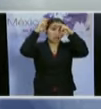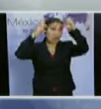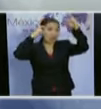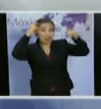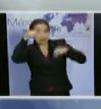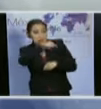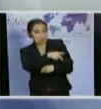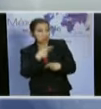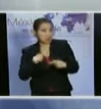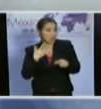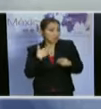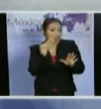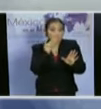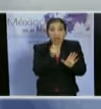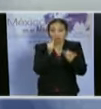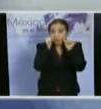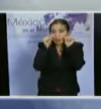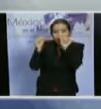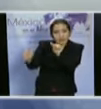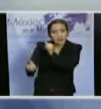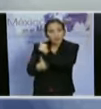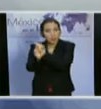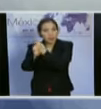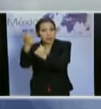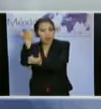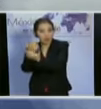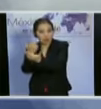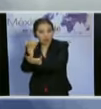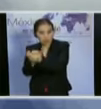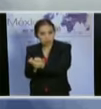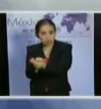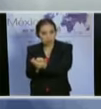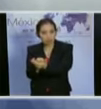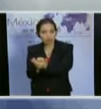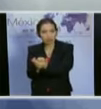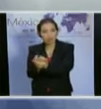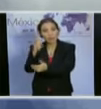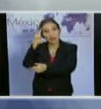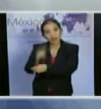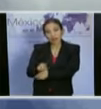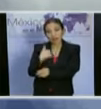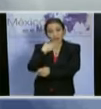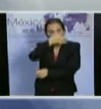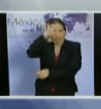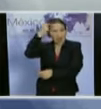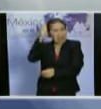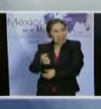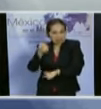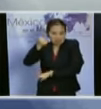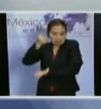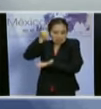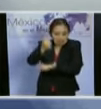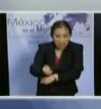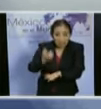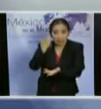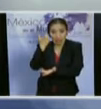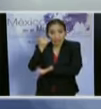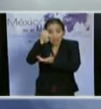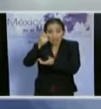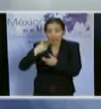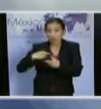ser personas que no tenemos en cuenta el factor económico y que realmente no tenemos ni idea de lo que es un presupuesto y menos un